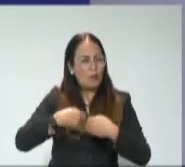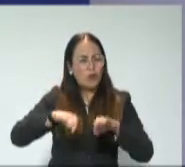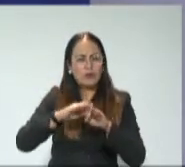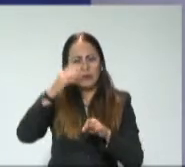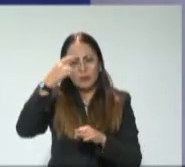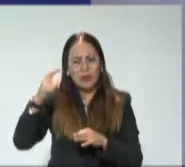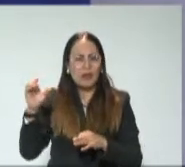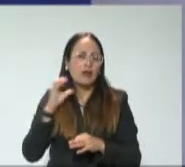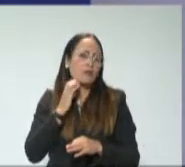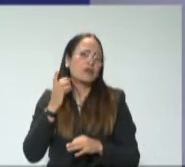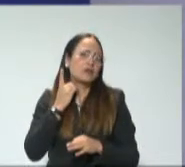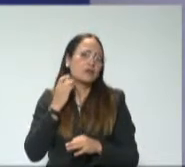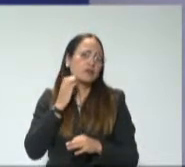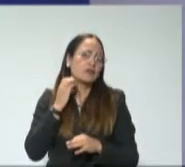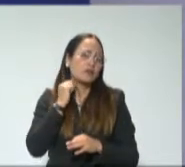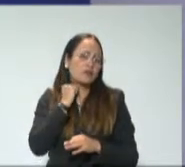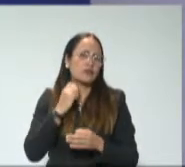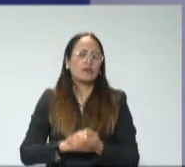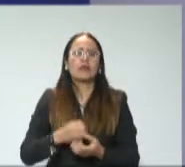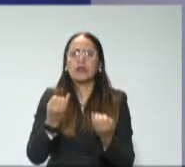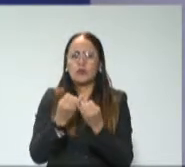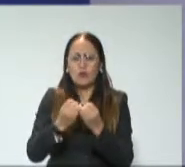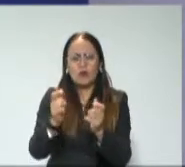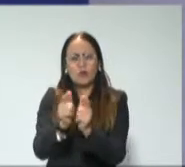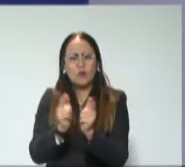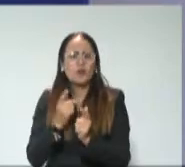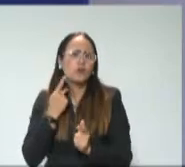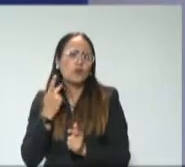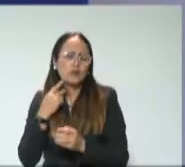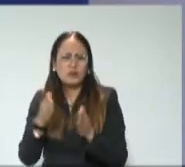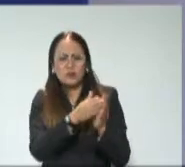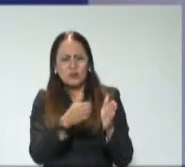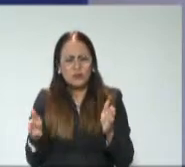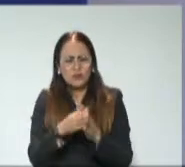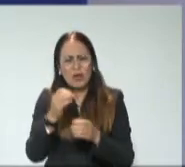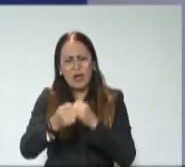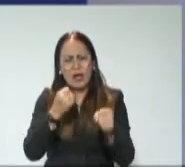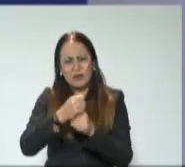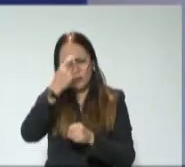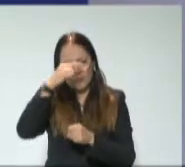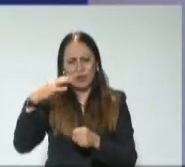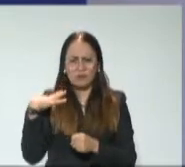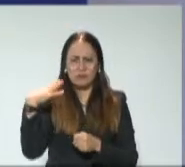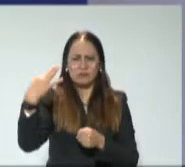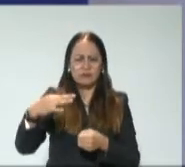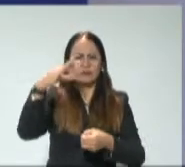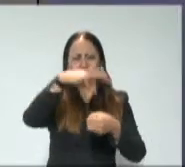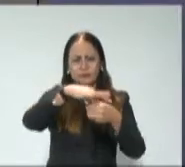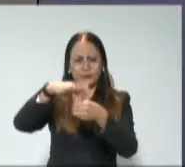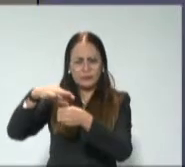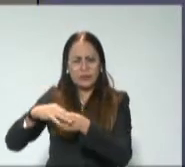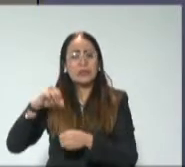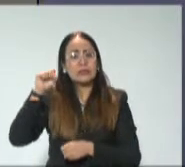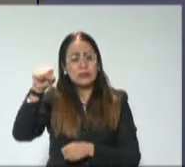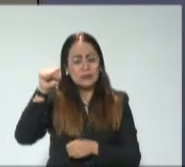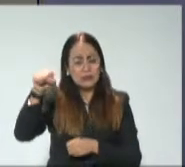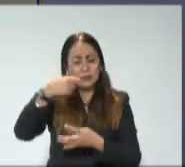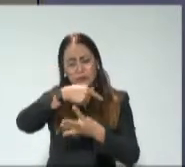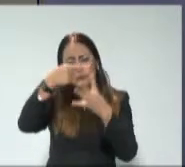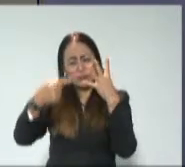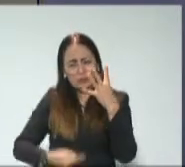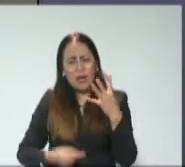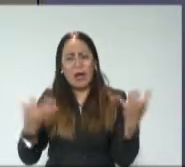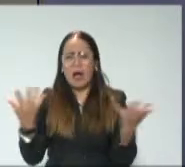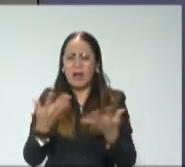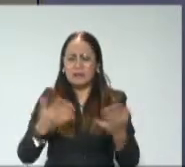todos los poderes y todas las instituciones los partidos políticos en año electoral y los sindicatos tenemos que lograr más